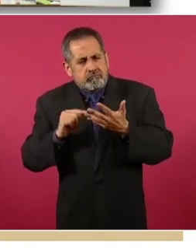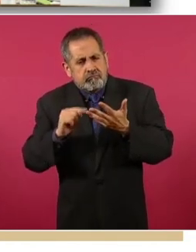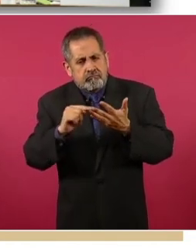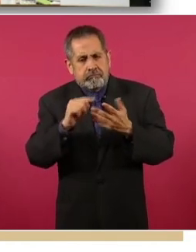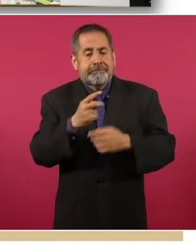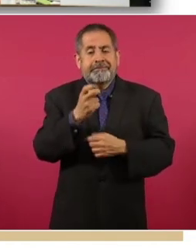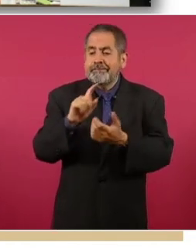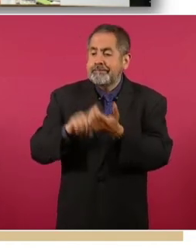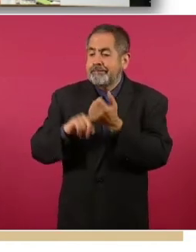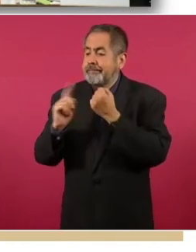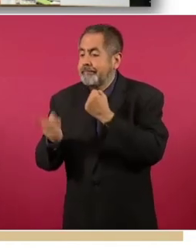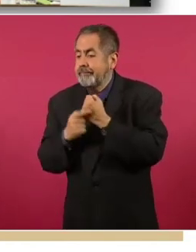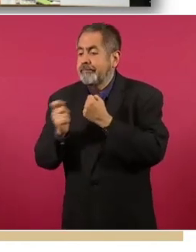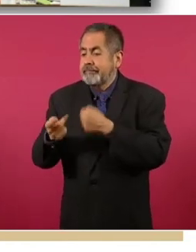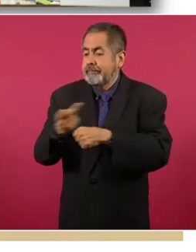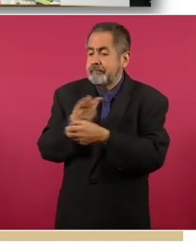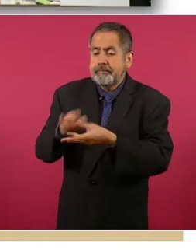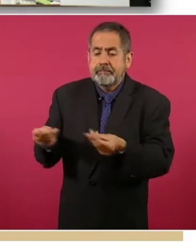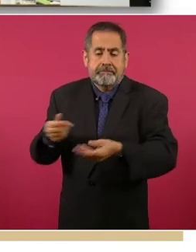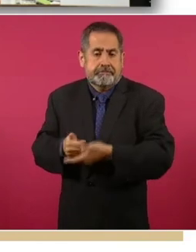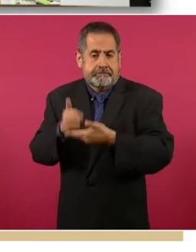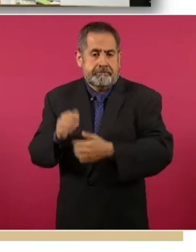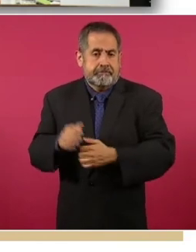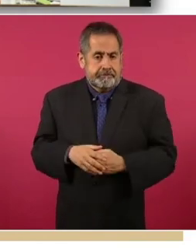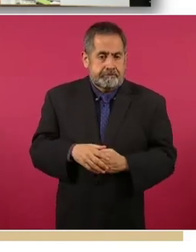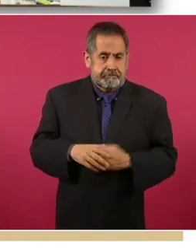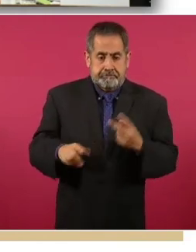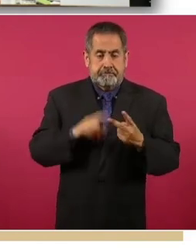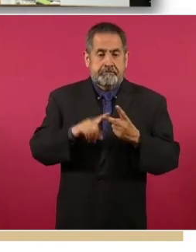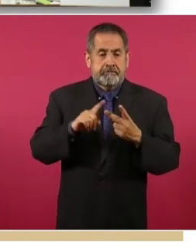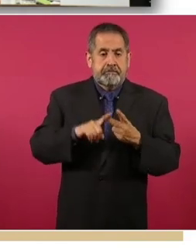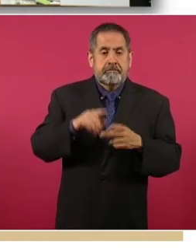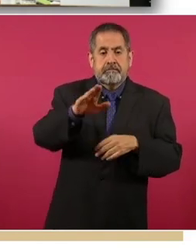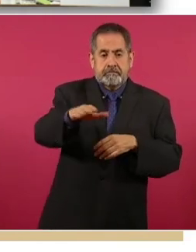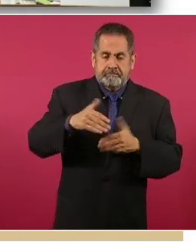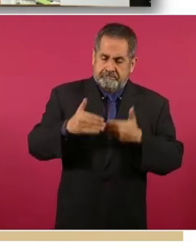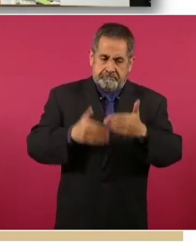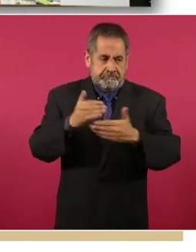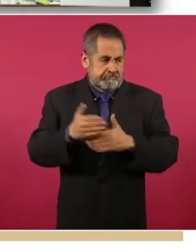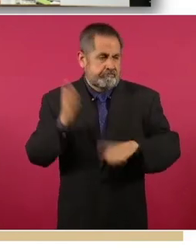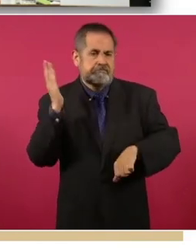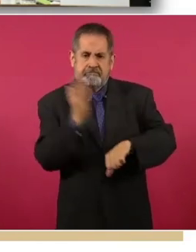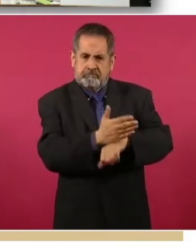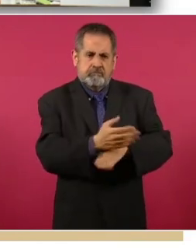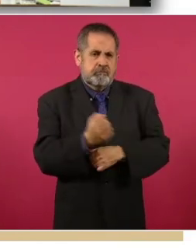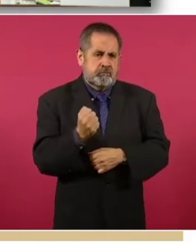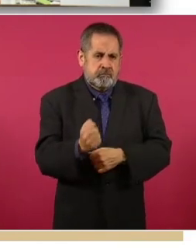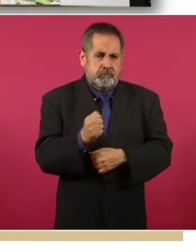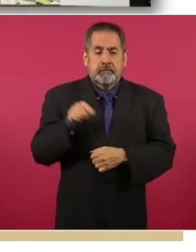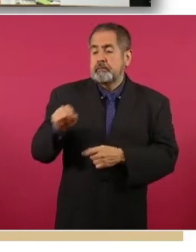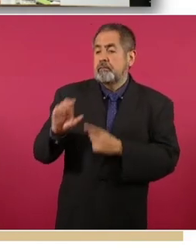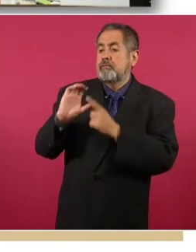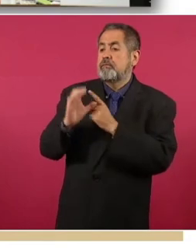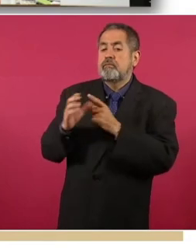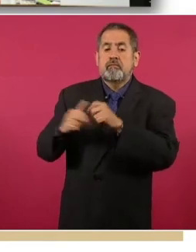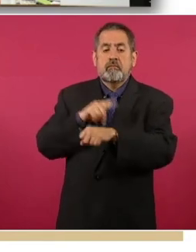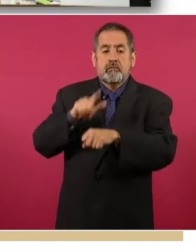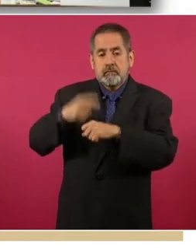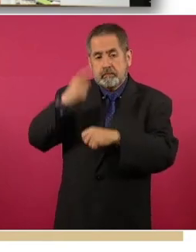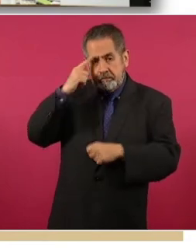causas. Se ha avanzado contra la impunidad. Dos grandes cuestiones: la creación y trabajo de la Comisión Nacional